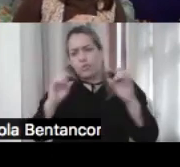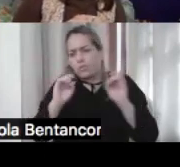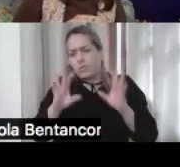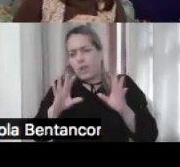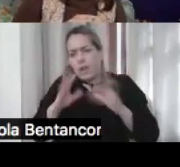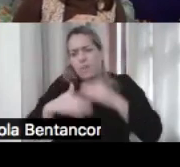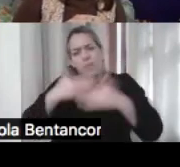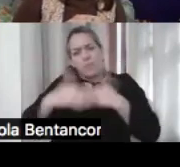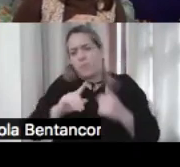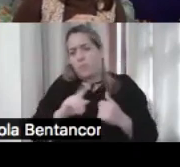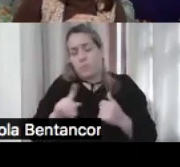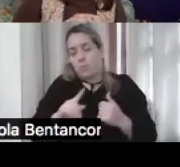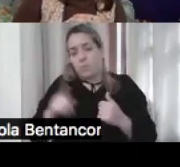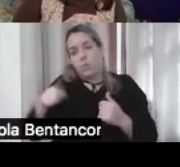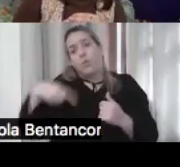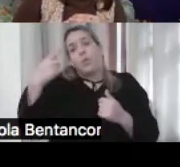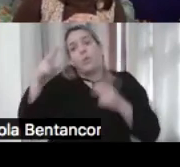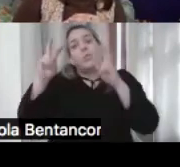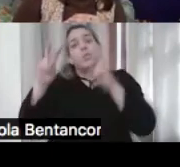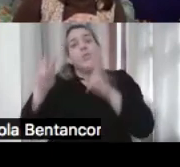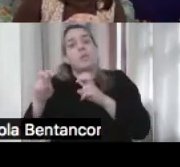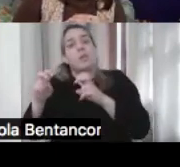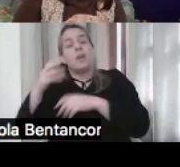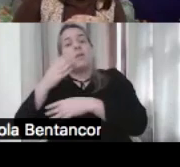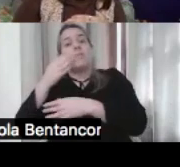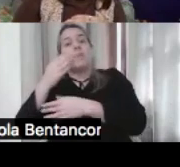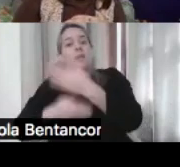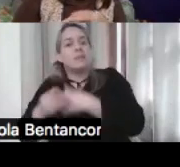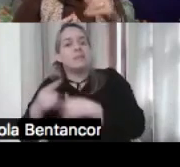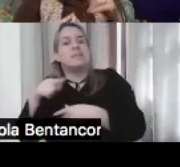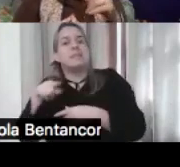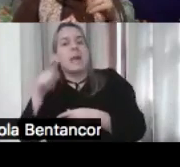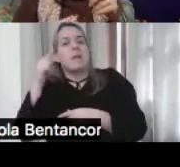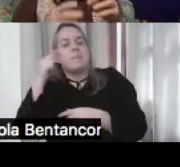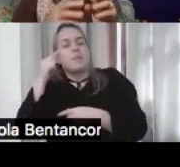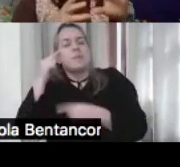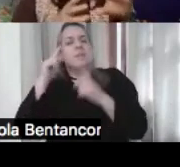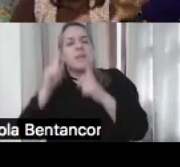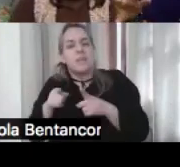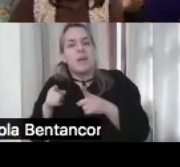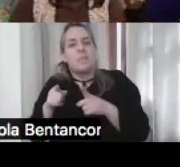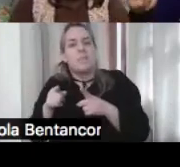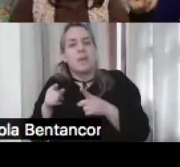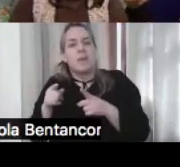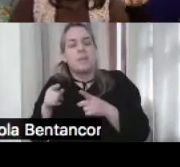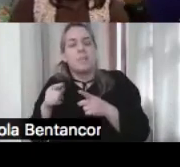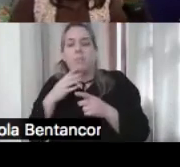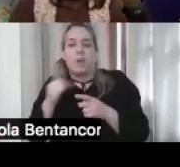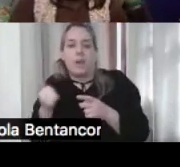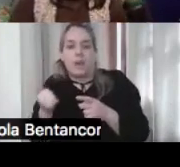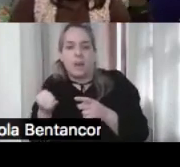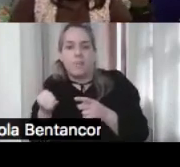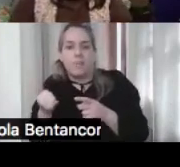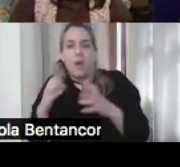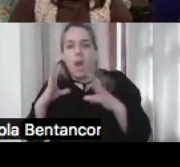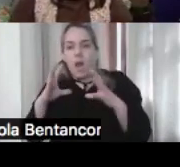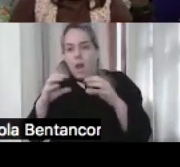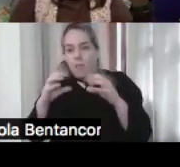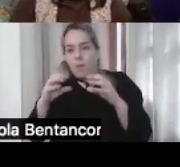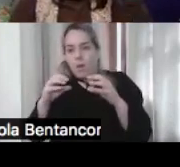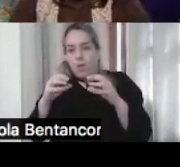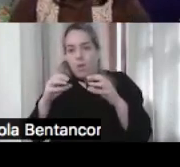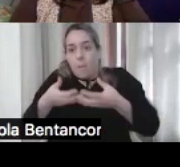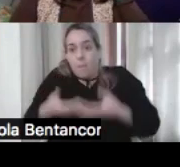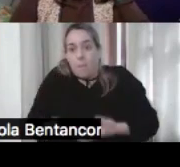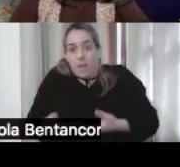al momento de amamantar, y empezamos a pensar desde otro lugar también las intervenciones. Ahí aparecieron, por ejemplo, los almohadones con